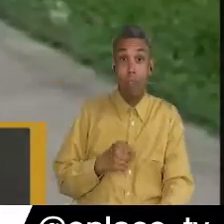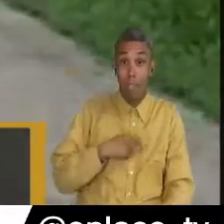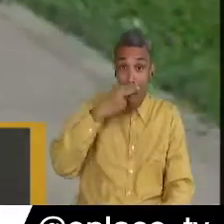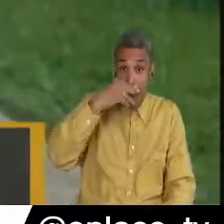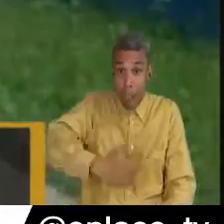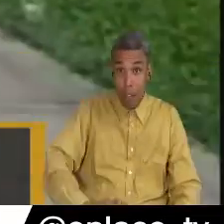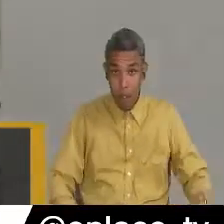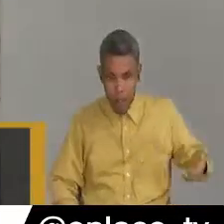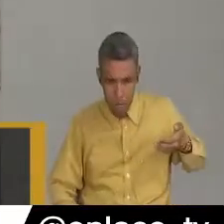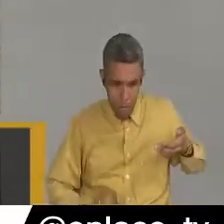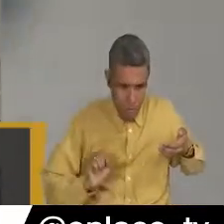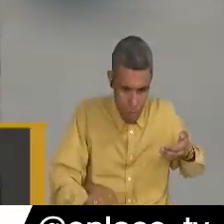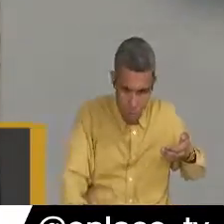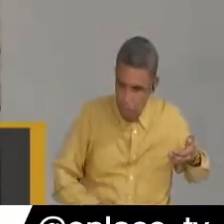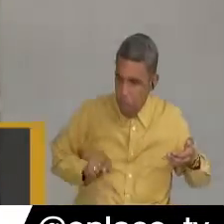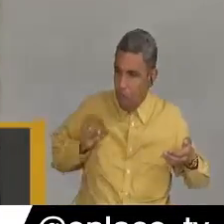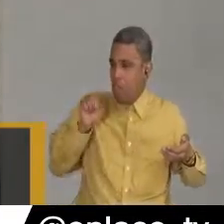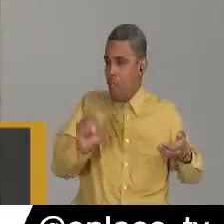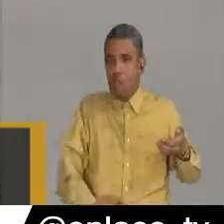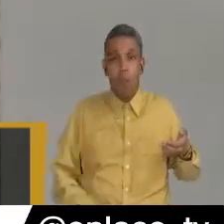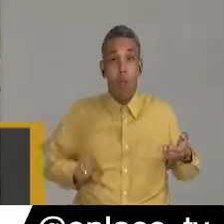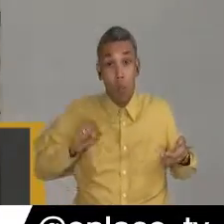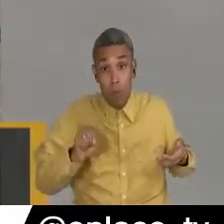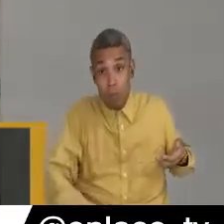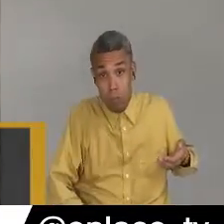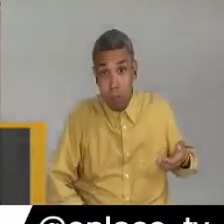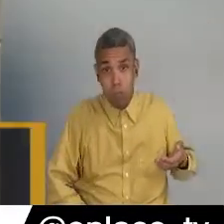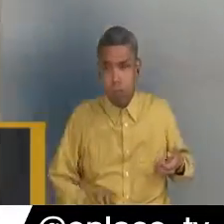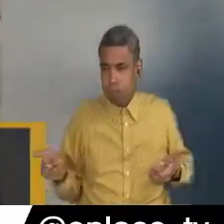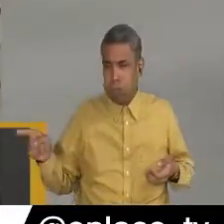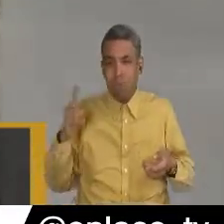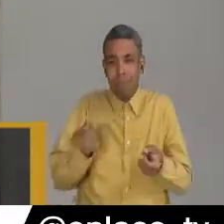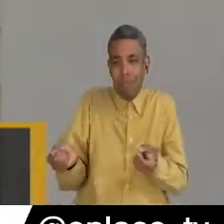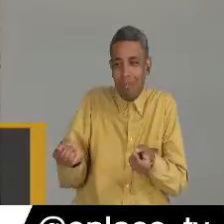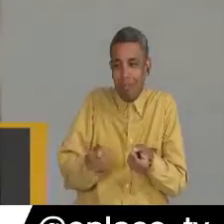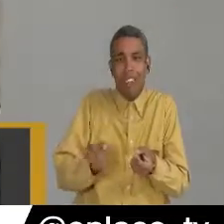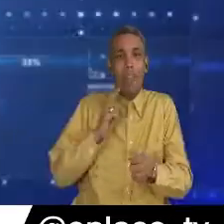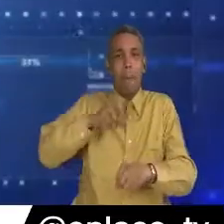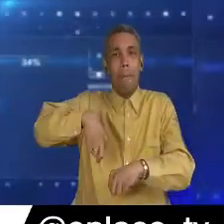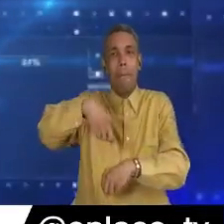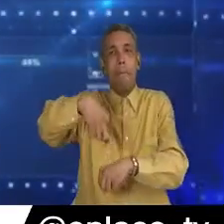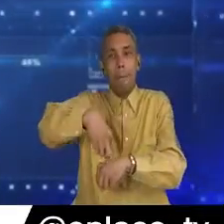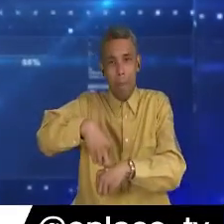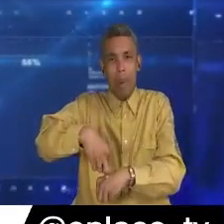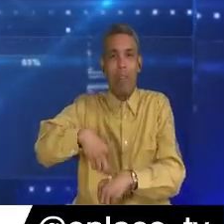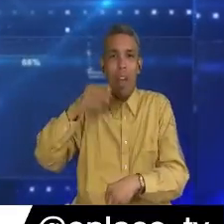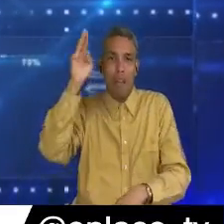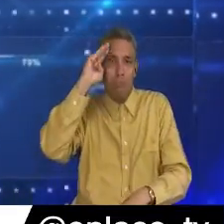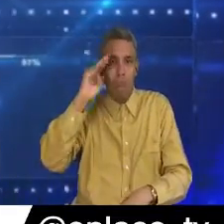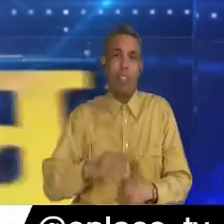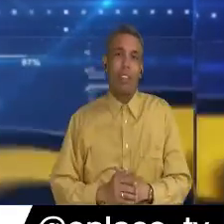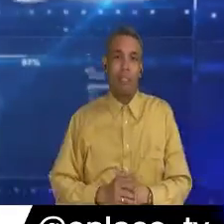riesgos que ello implica. El ciclista y el menor transitan por el comando de policía del barrio El Parnaso.